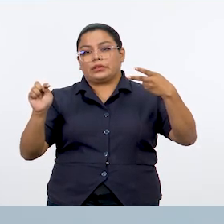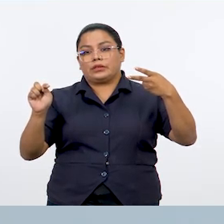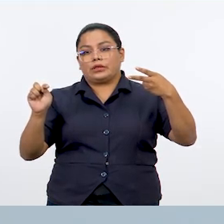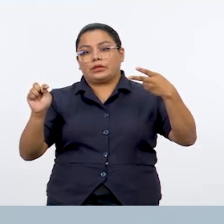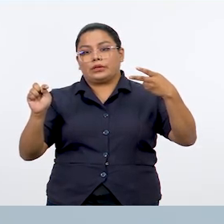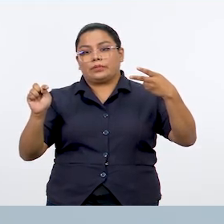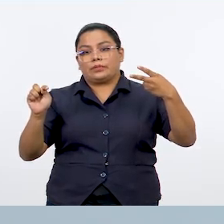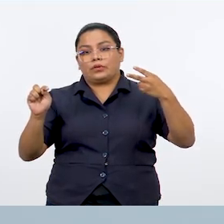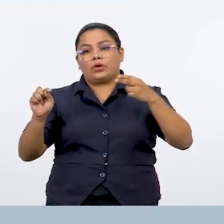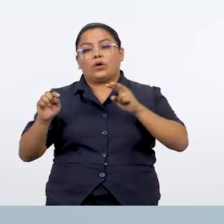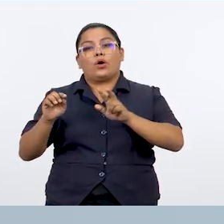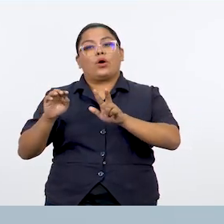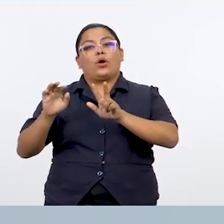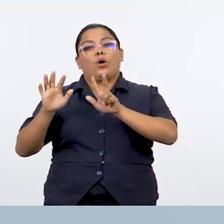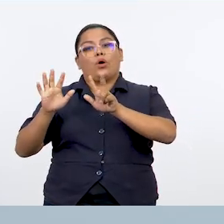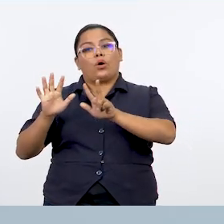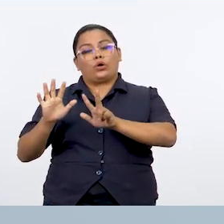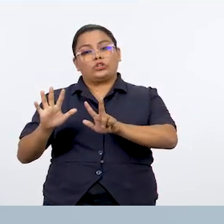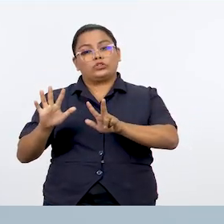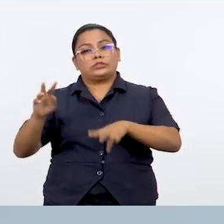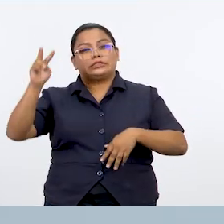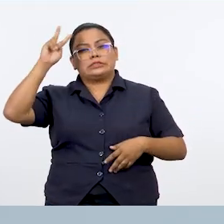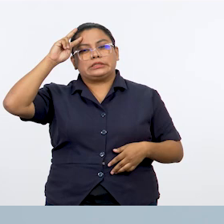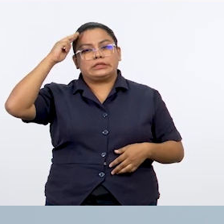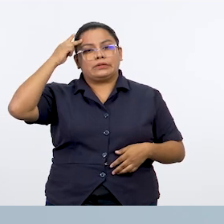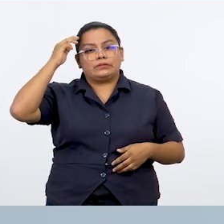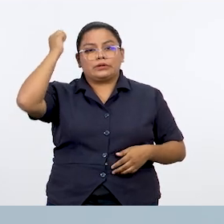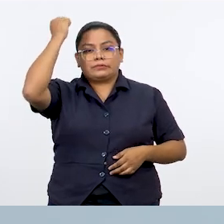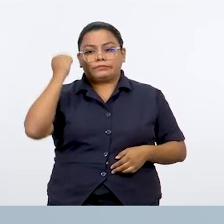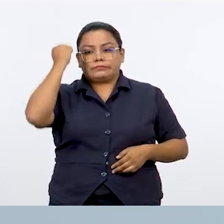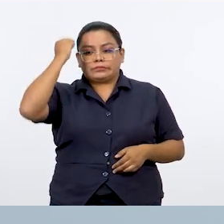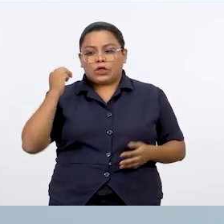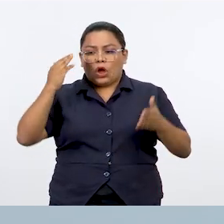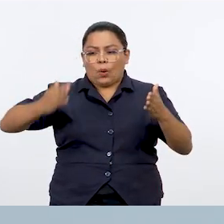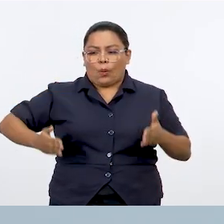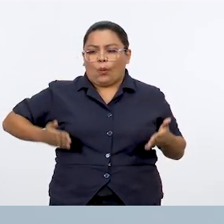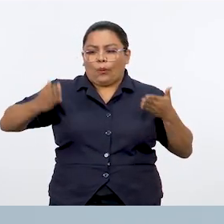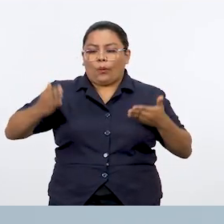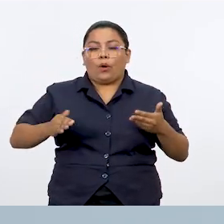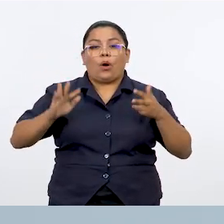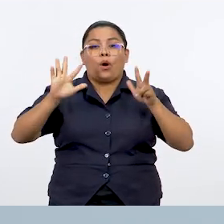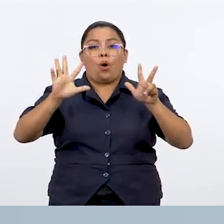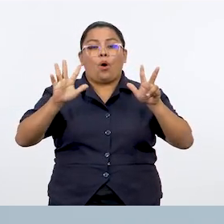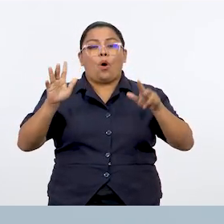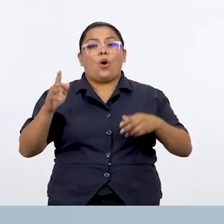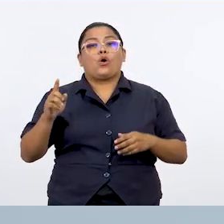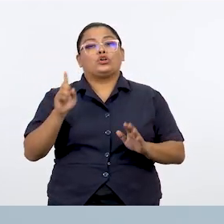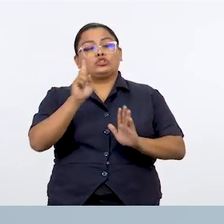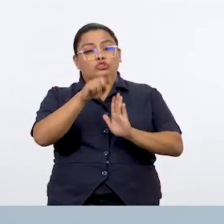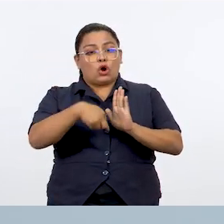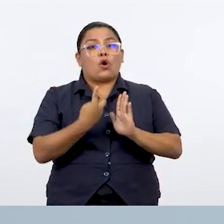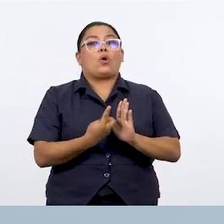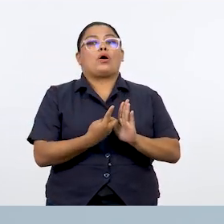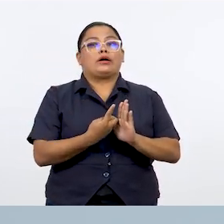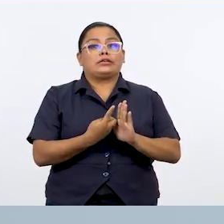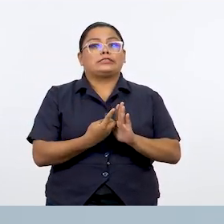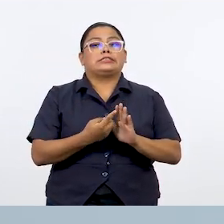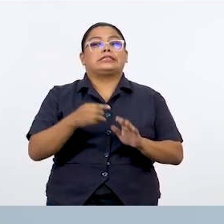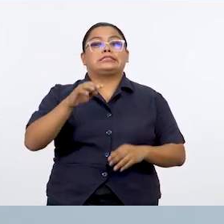número. Eso significa que el tren tardó 8 horas en recorrer 560